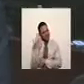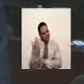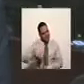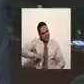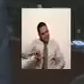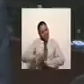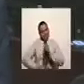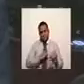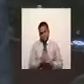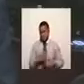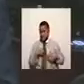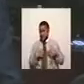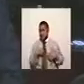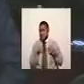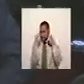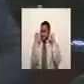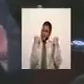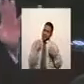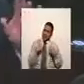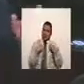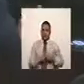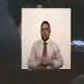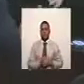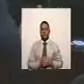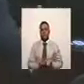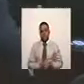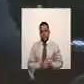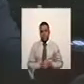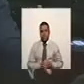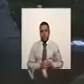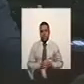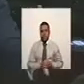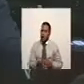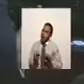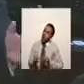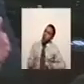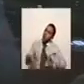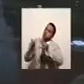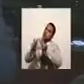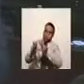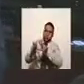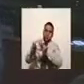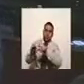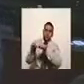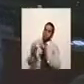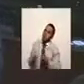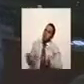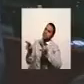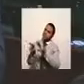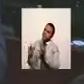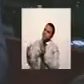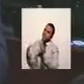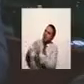factores que preocupan. Se ha apelado a la ONU, pero se ha